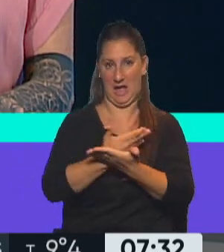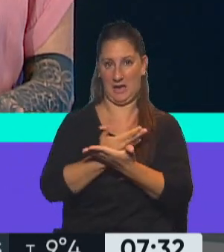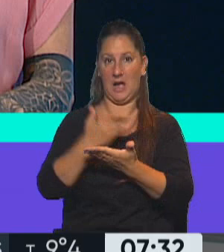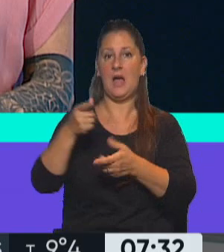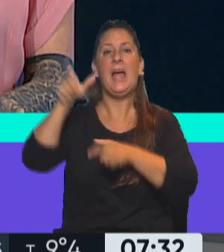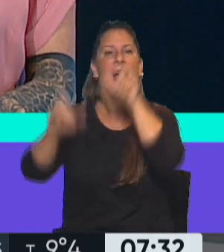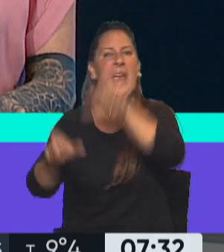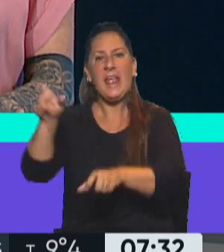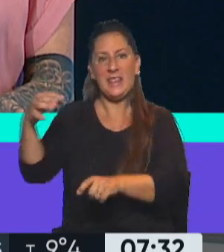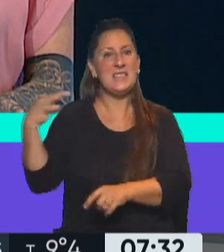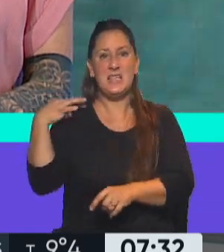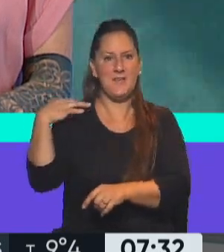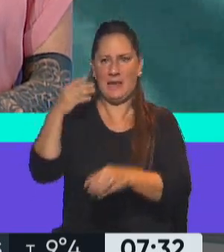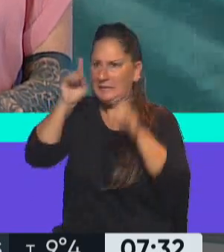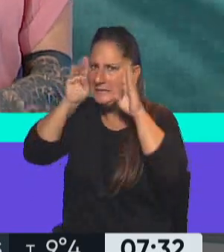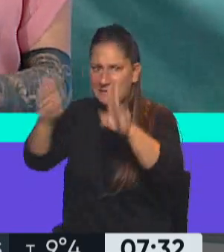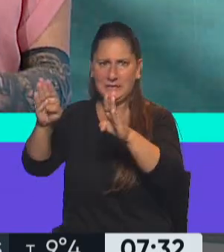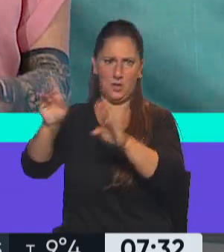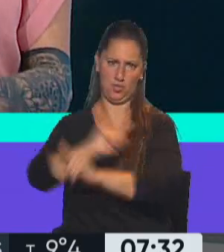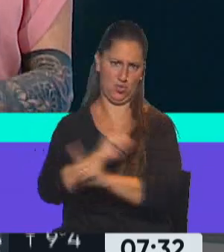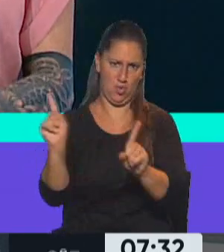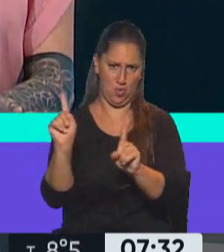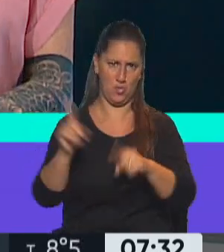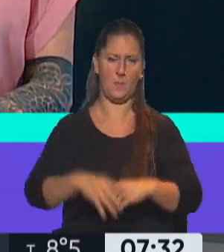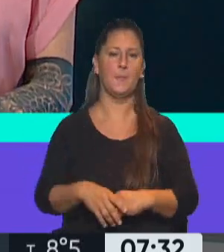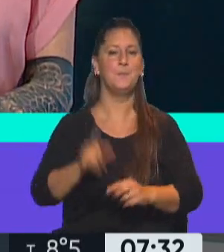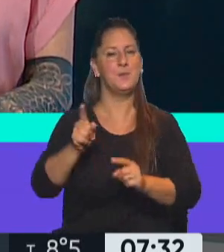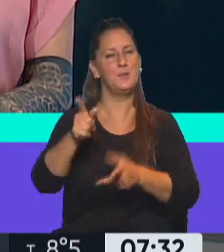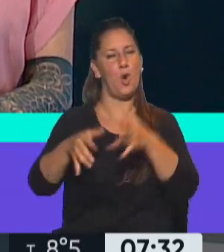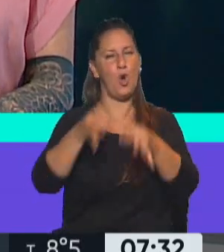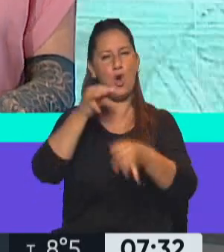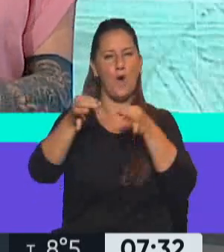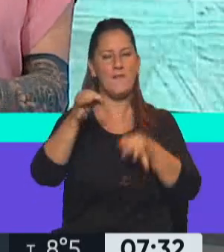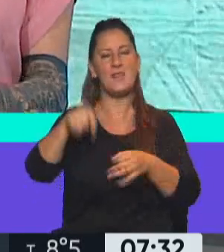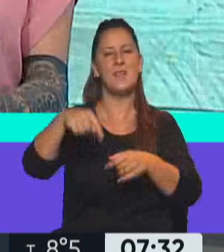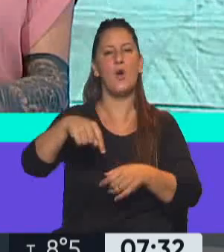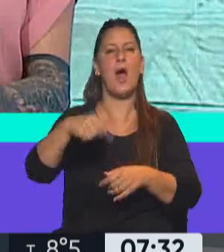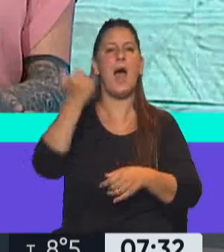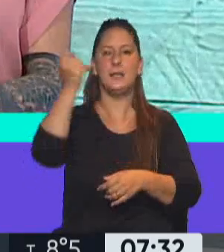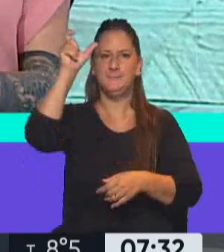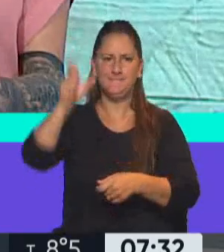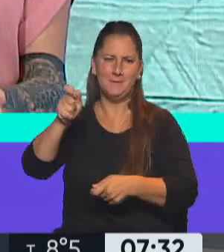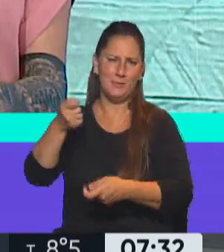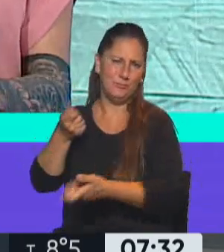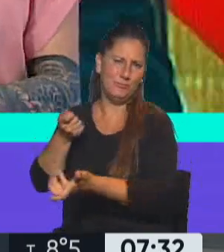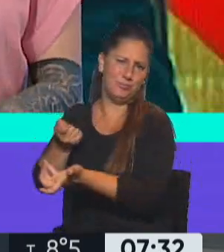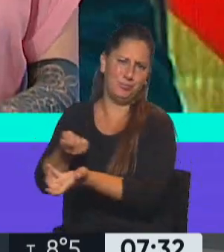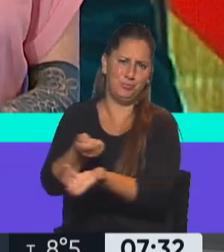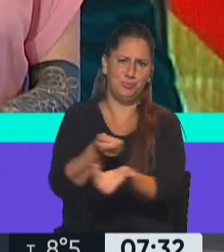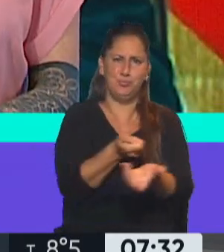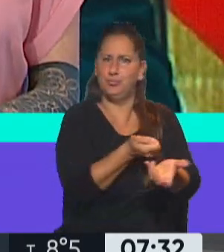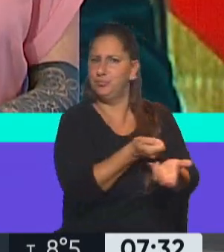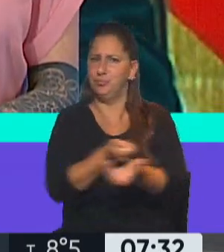la población civil y que además hablan de, como hoy escuchábamos temprano, un testimonio de un genocidio por parte